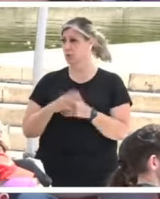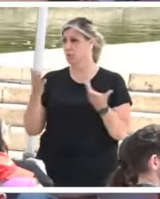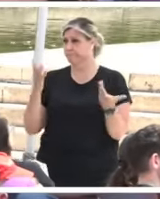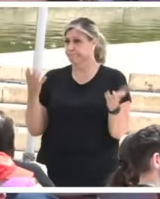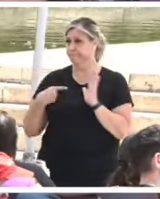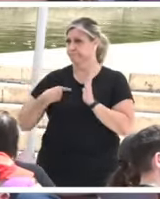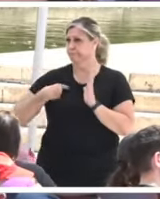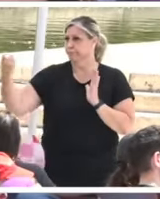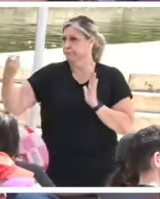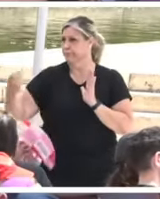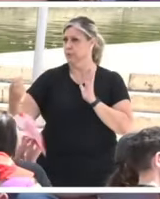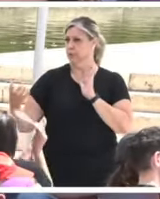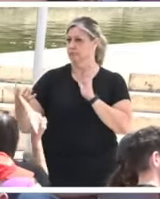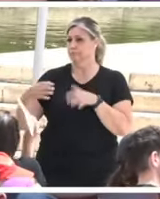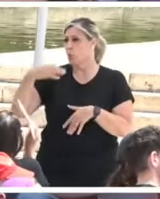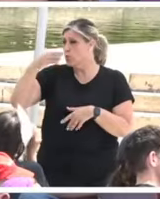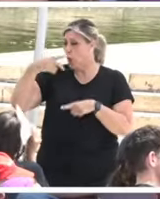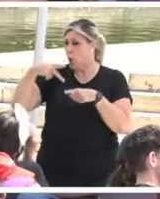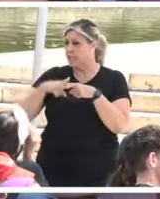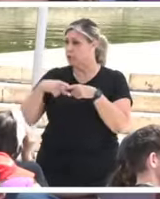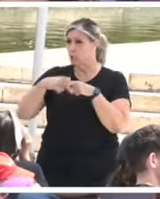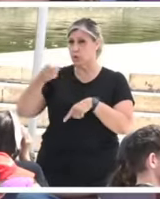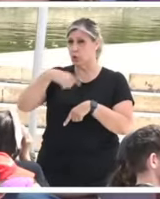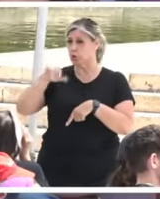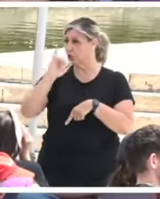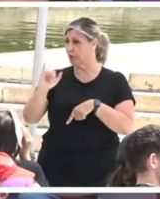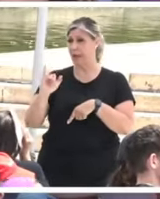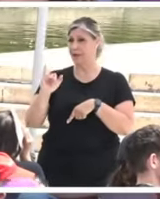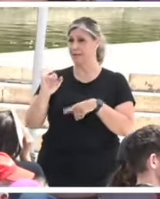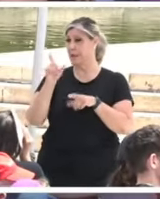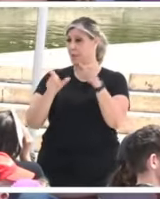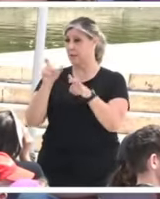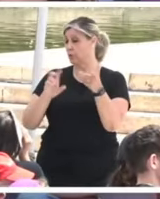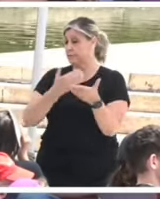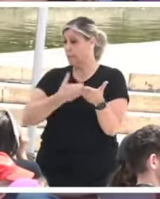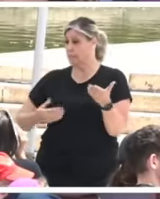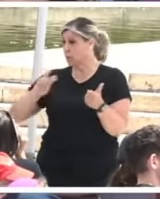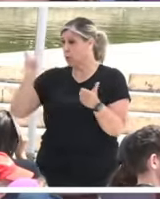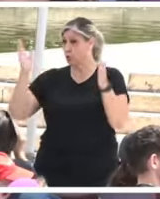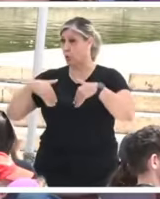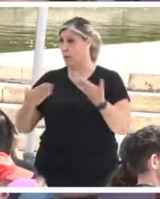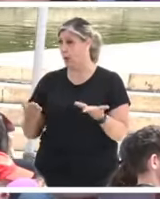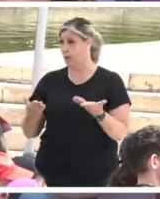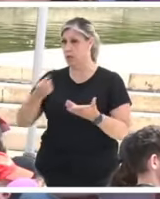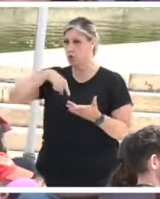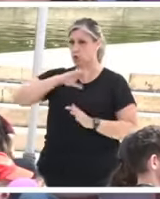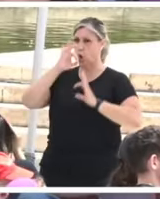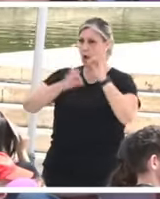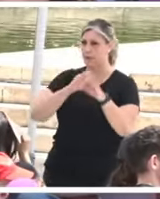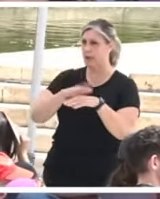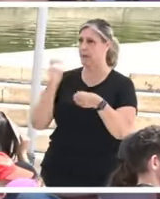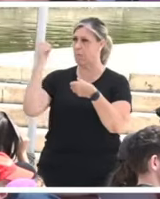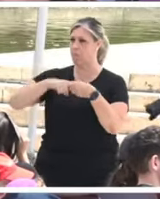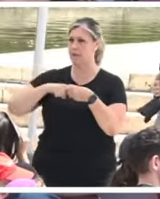despojado y despojada del único instrumento que tenemos los que no tenemos otro patrimonio, que es organizarnos y